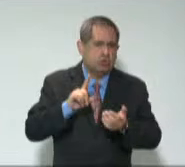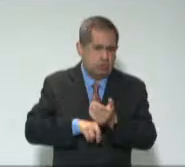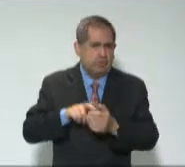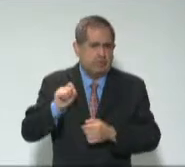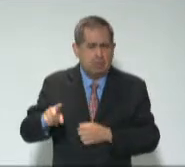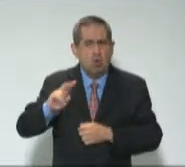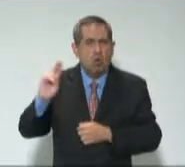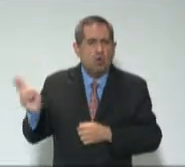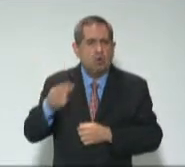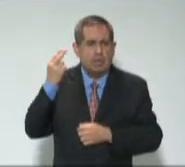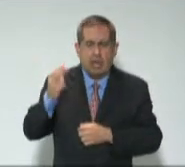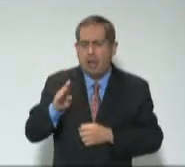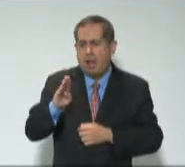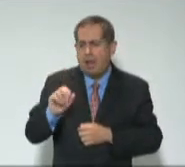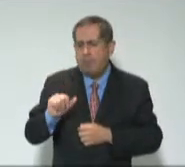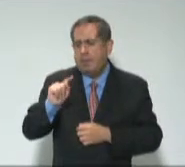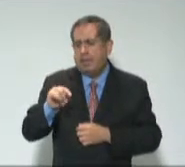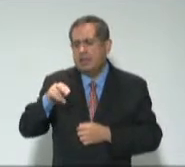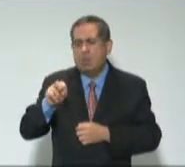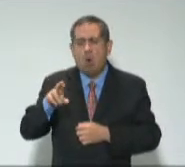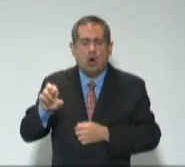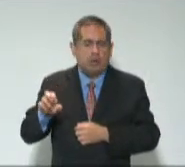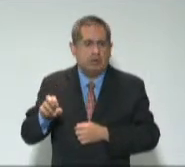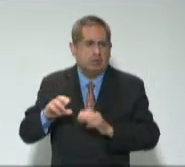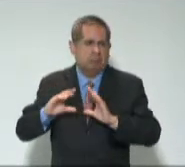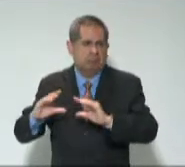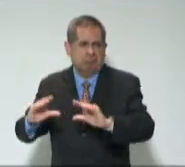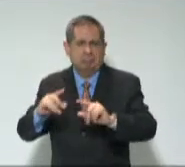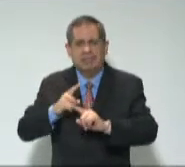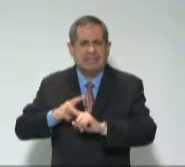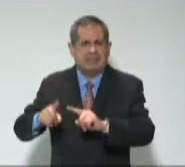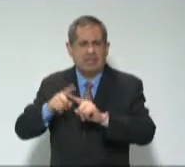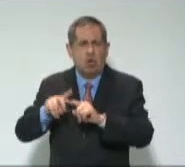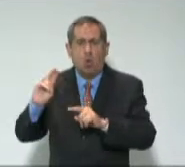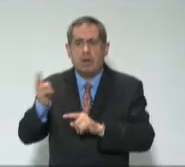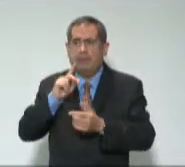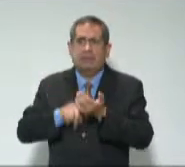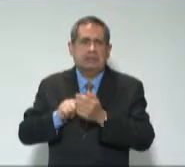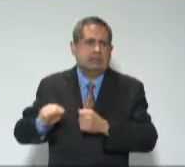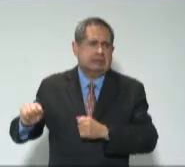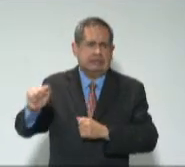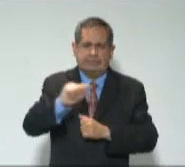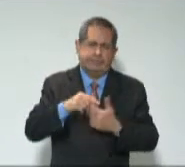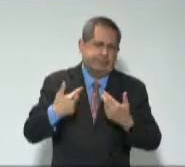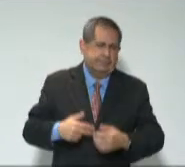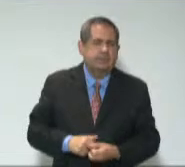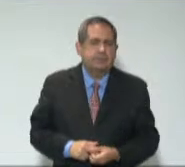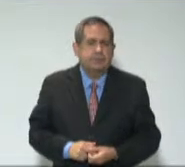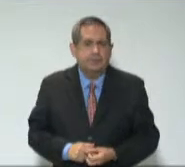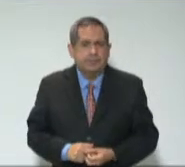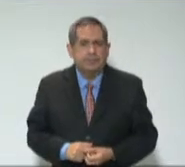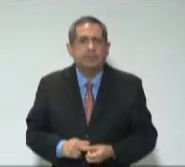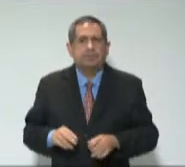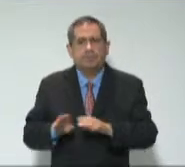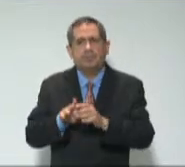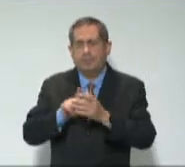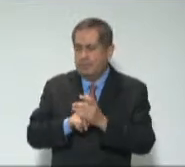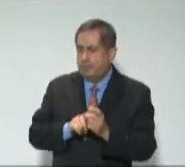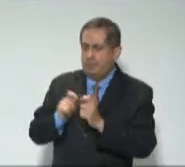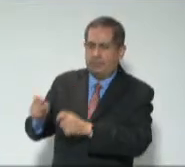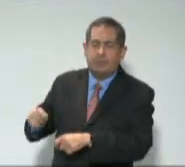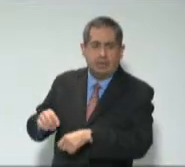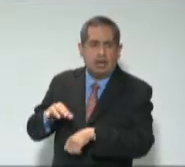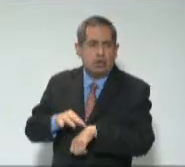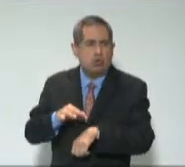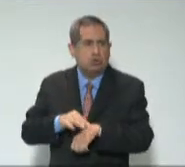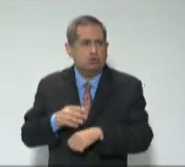en la universidad de baltimor y en en varias este varias universidades más pues sin más preámbulo le cedemos el uso de la